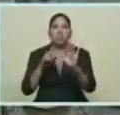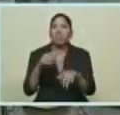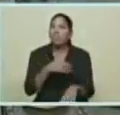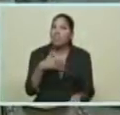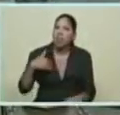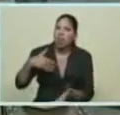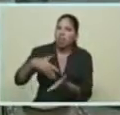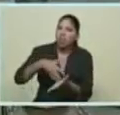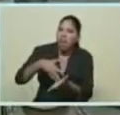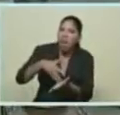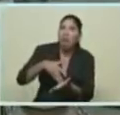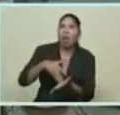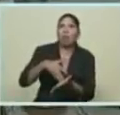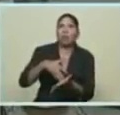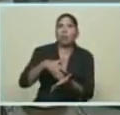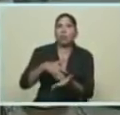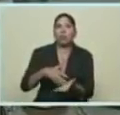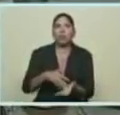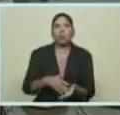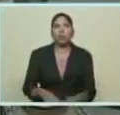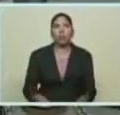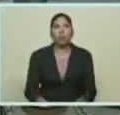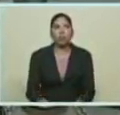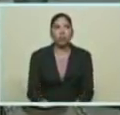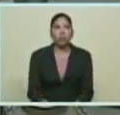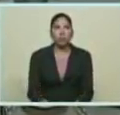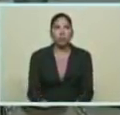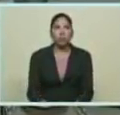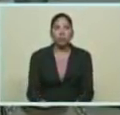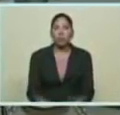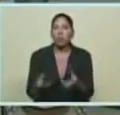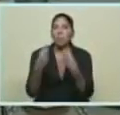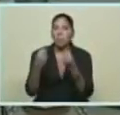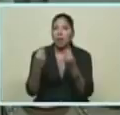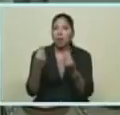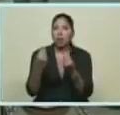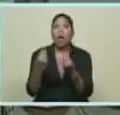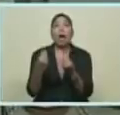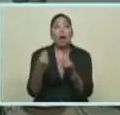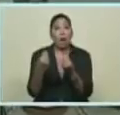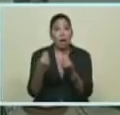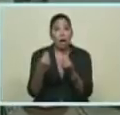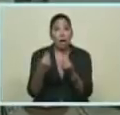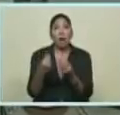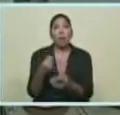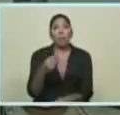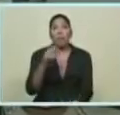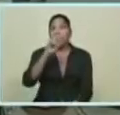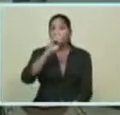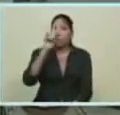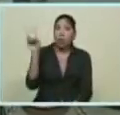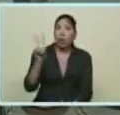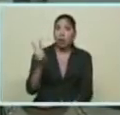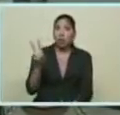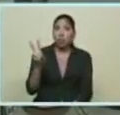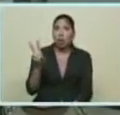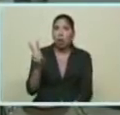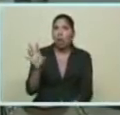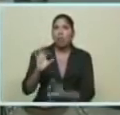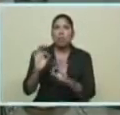debilitar la Fuerza Armada Nacional Bolivariana, para que la patria no tenga su columna central de